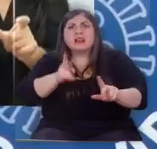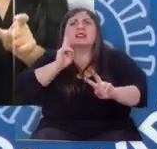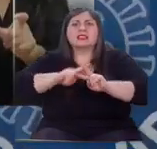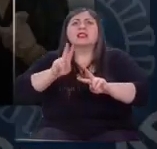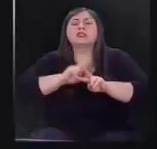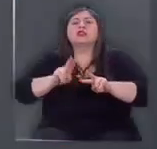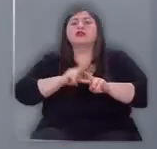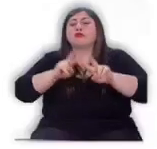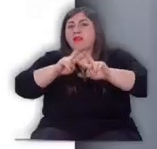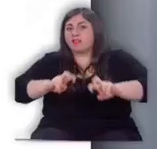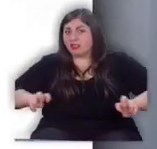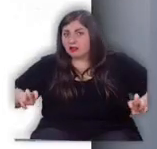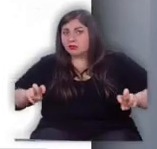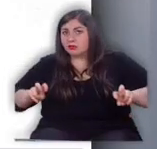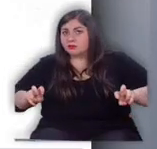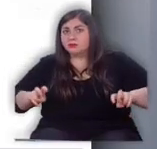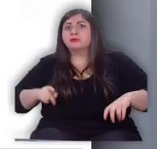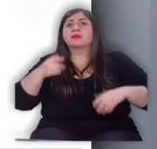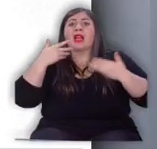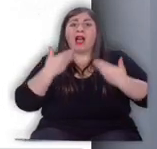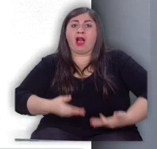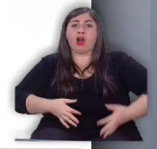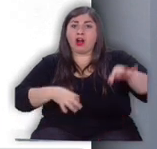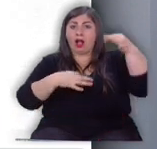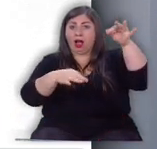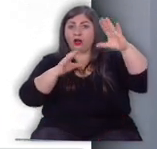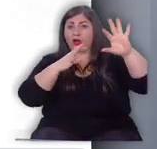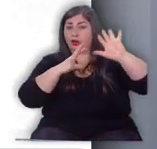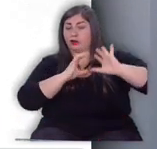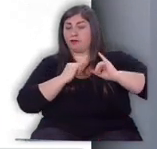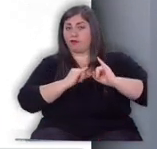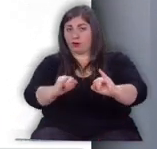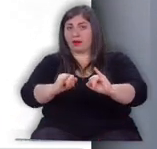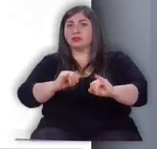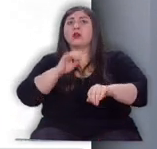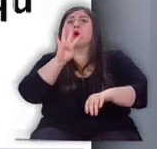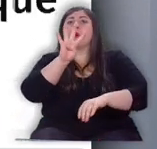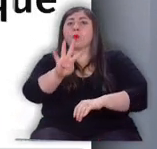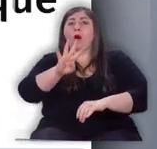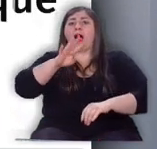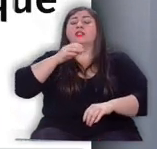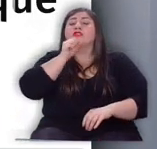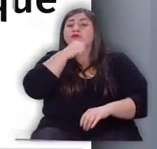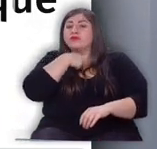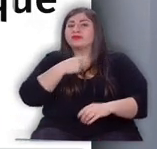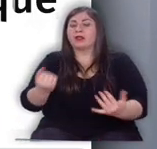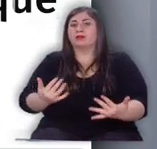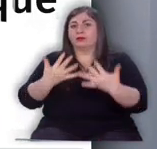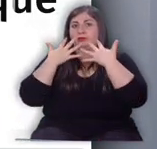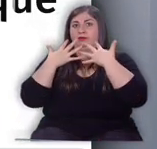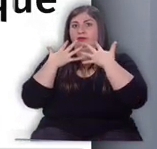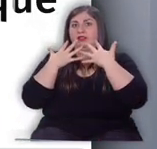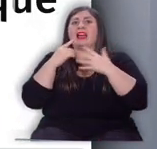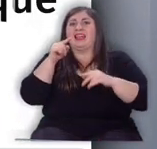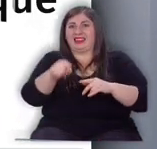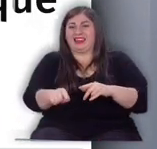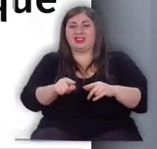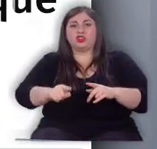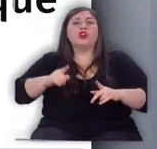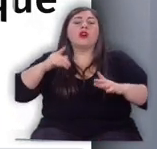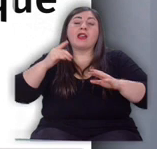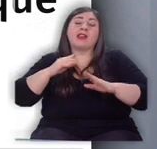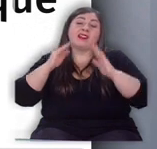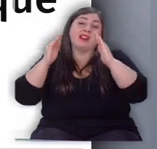se instruyó un sumario. La residencia, a través de un comunicado, confirmó que a la fecha van 4 adultos mayores contagiados, están confinados en